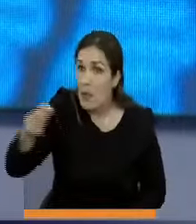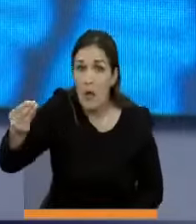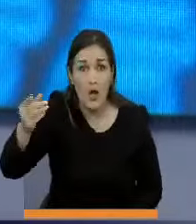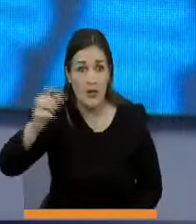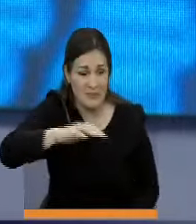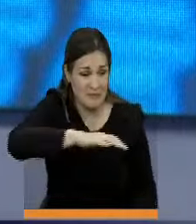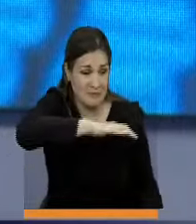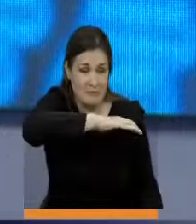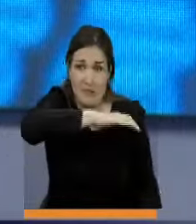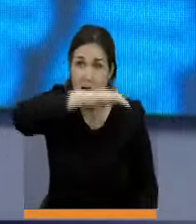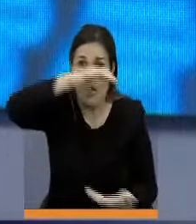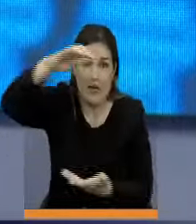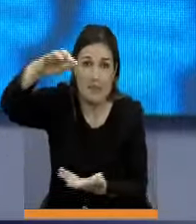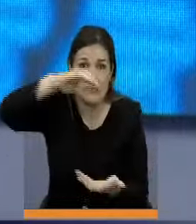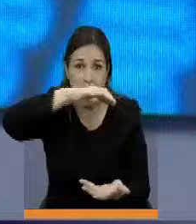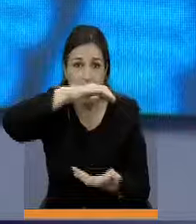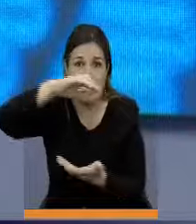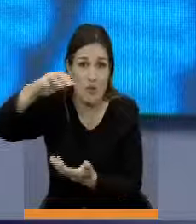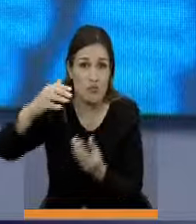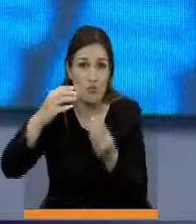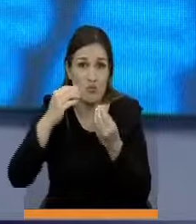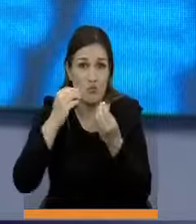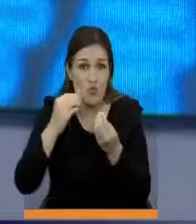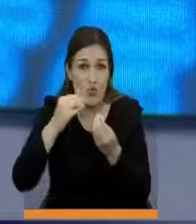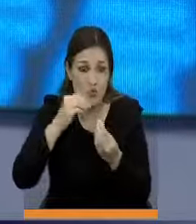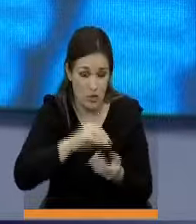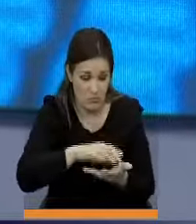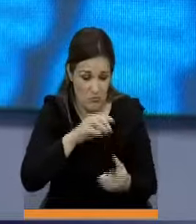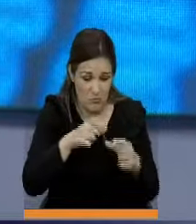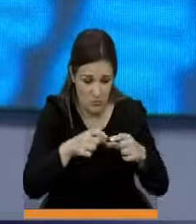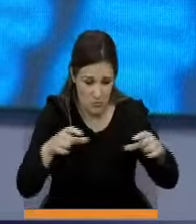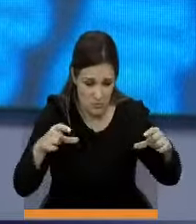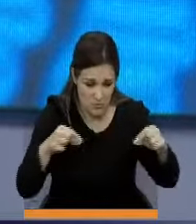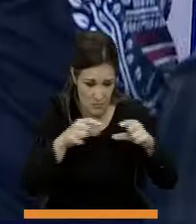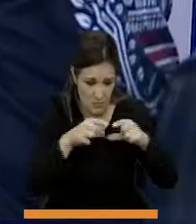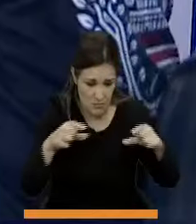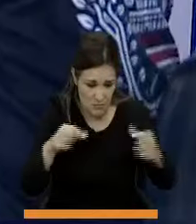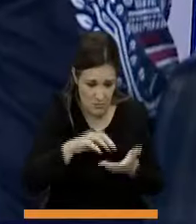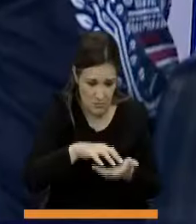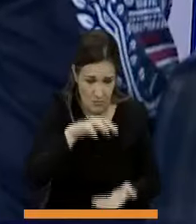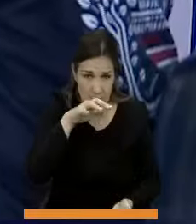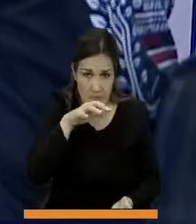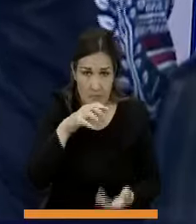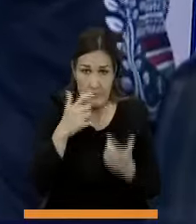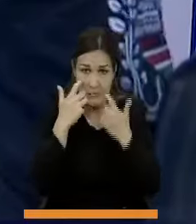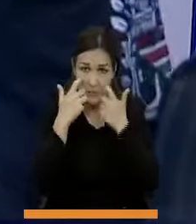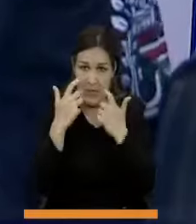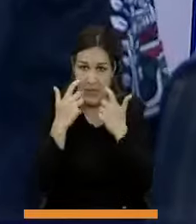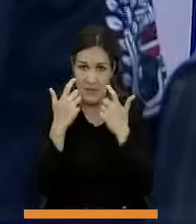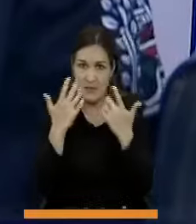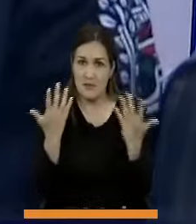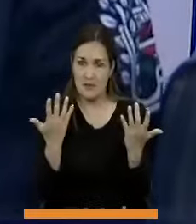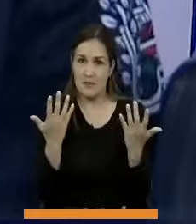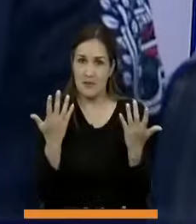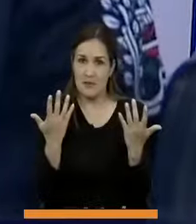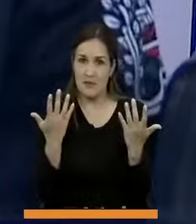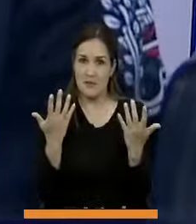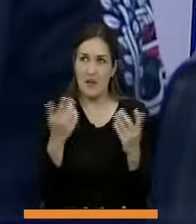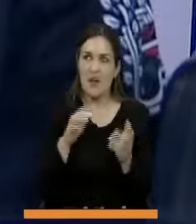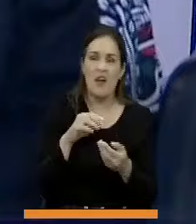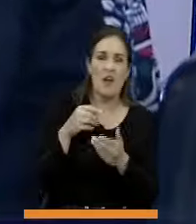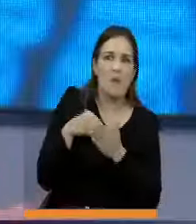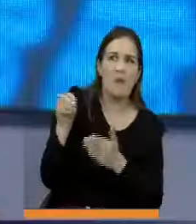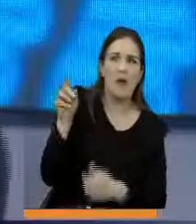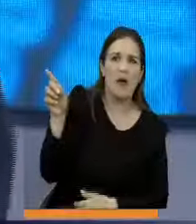que pues estás preguntando, pues ya resulta, primero, muy escandaloso que se haya llegado, y luego, ¿qué se pudo hacer con